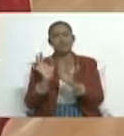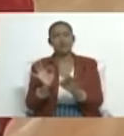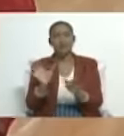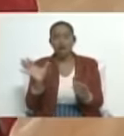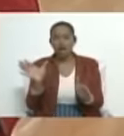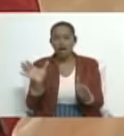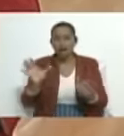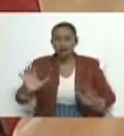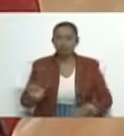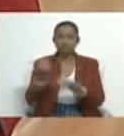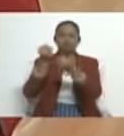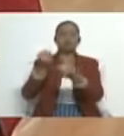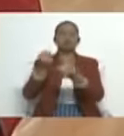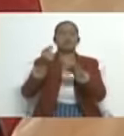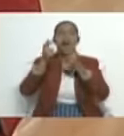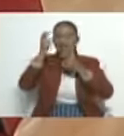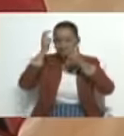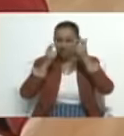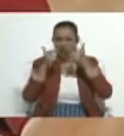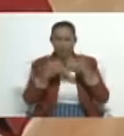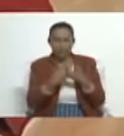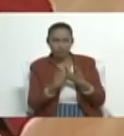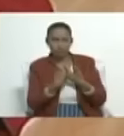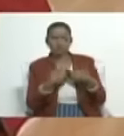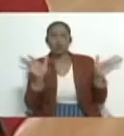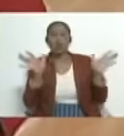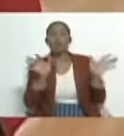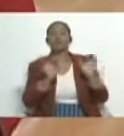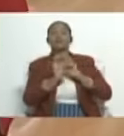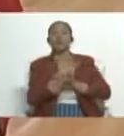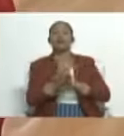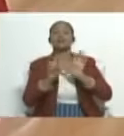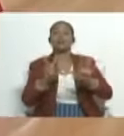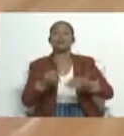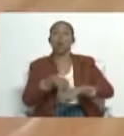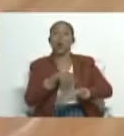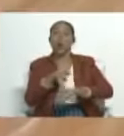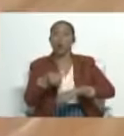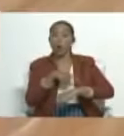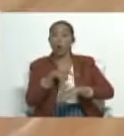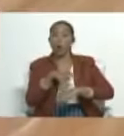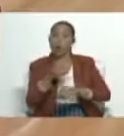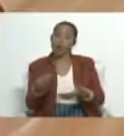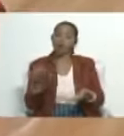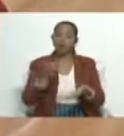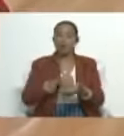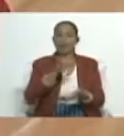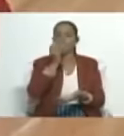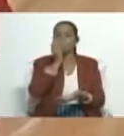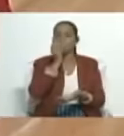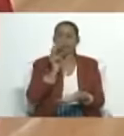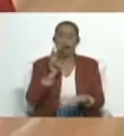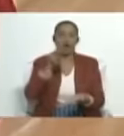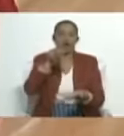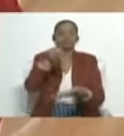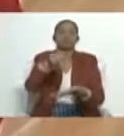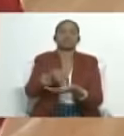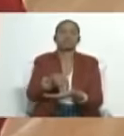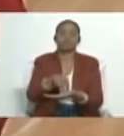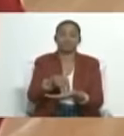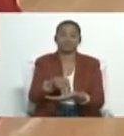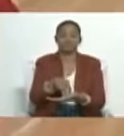de nuestro comandante Chávez en 47 horas a volver al Palacio de Miraflores. Hace pocos